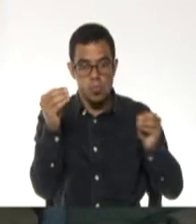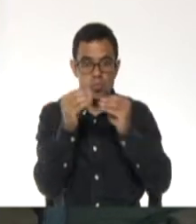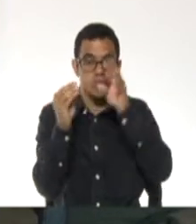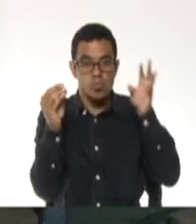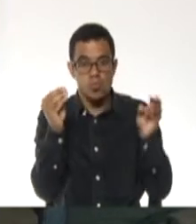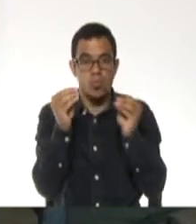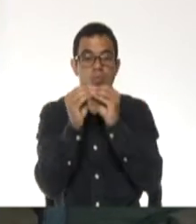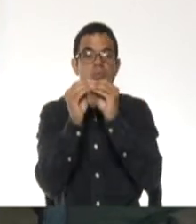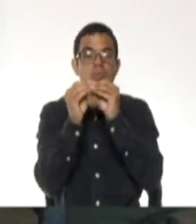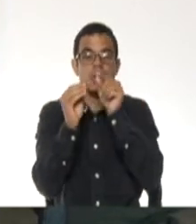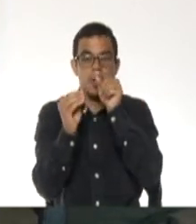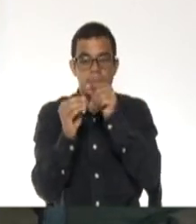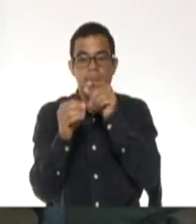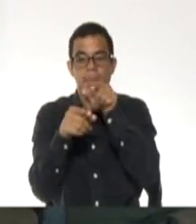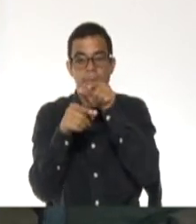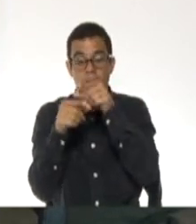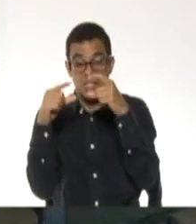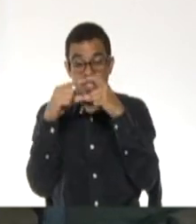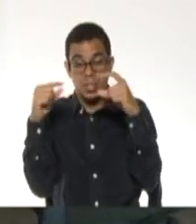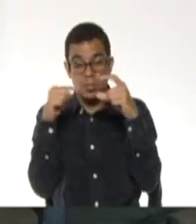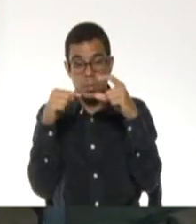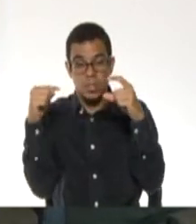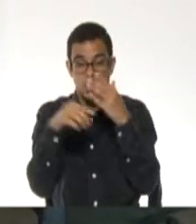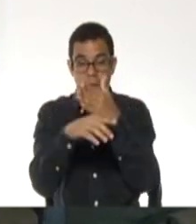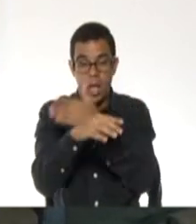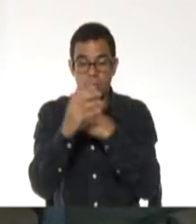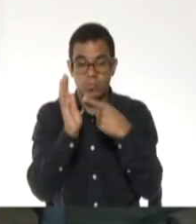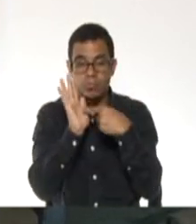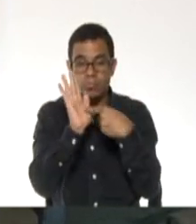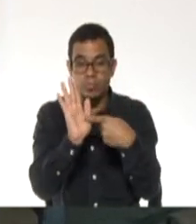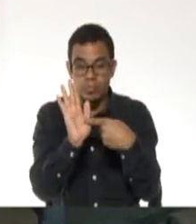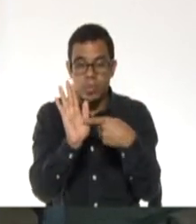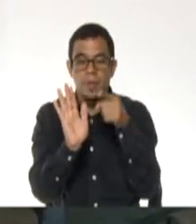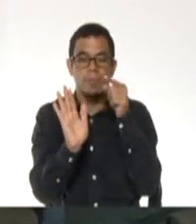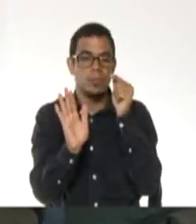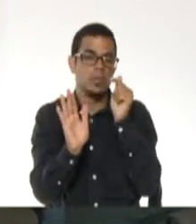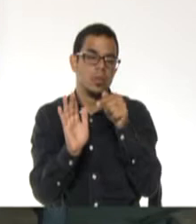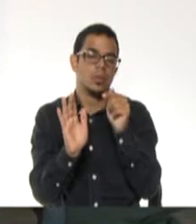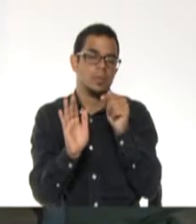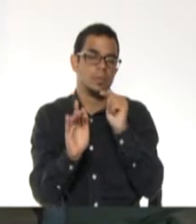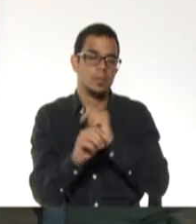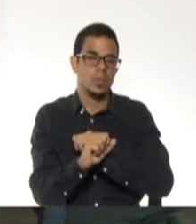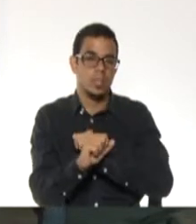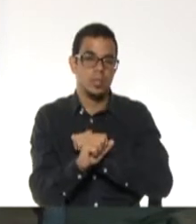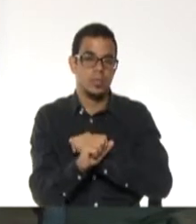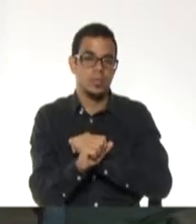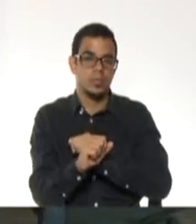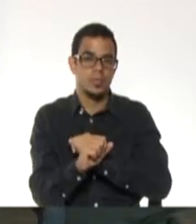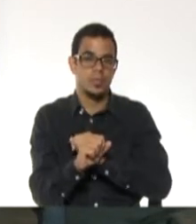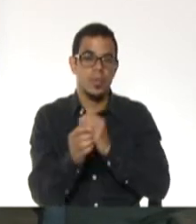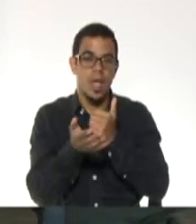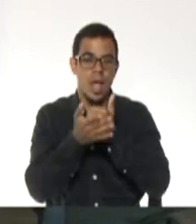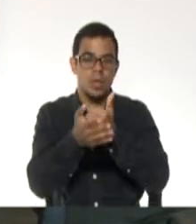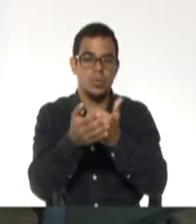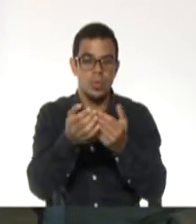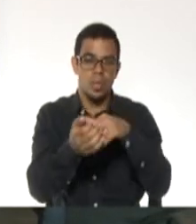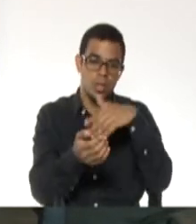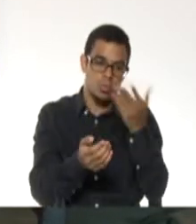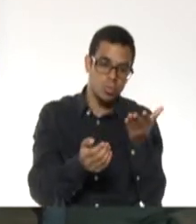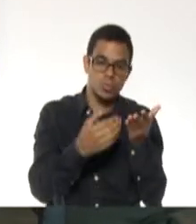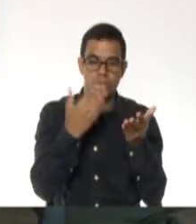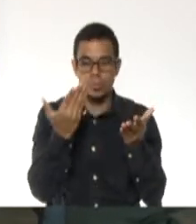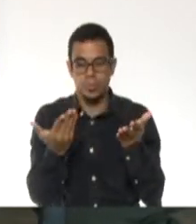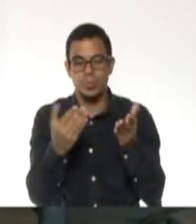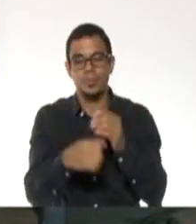reconstrucción o de mantenimiento es más caro que sustituir un fusible térmico. Okay. En este